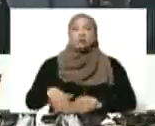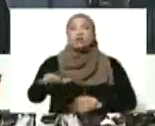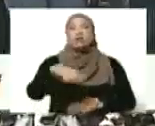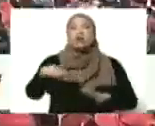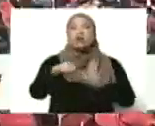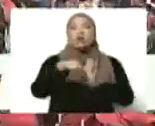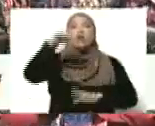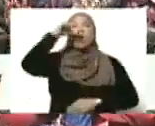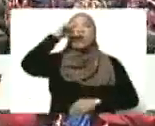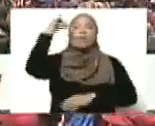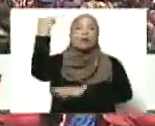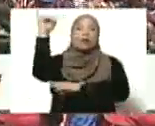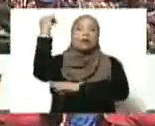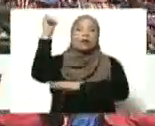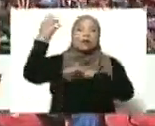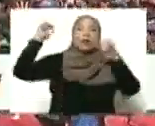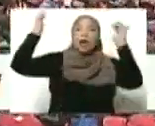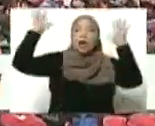de Yaracuy?